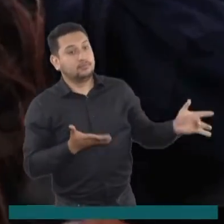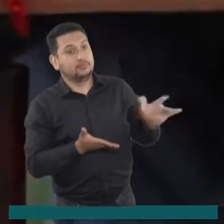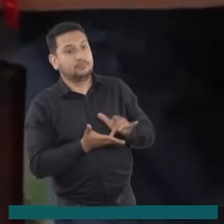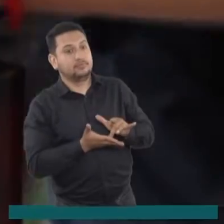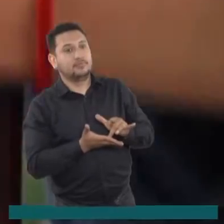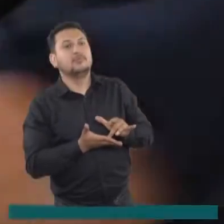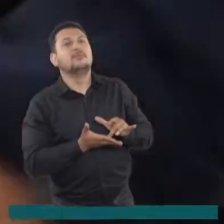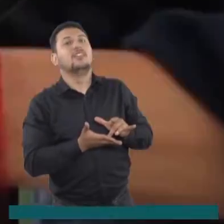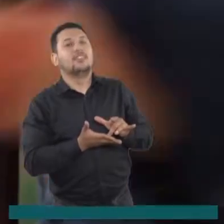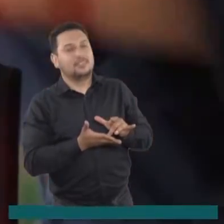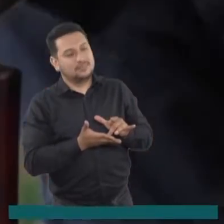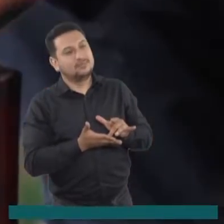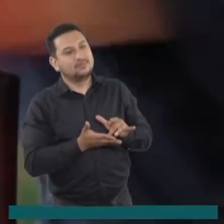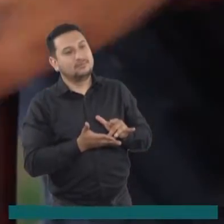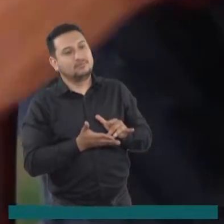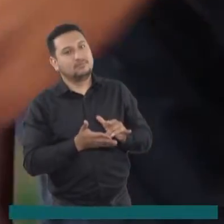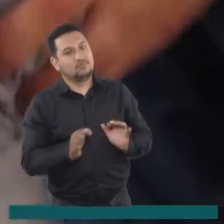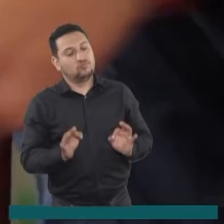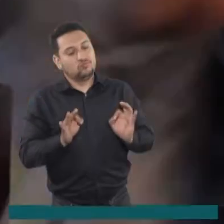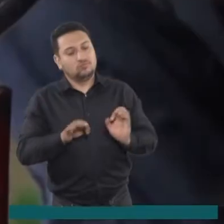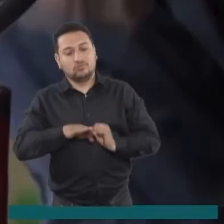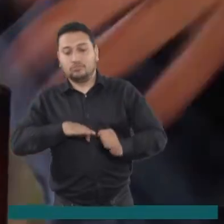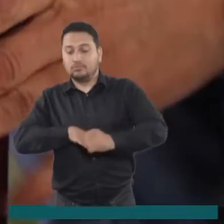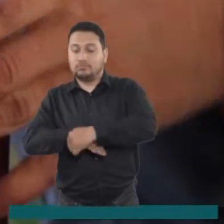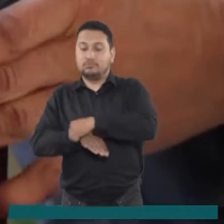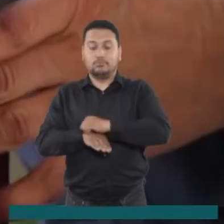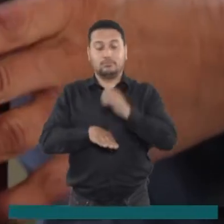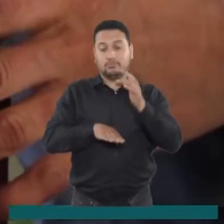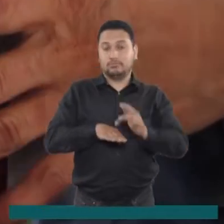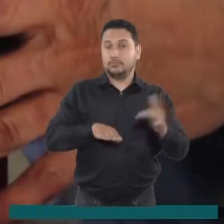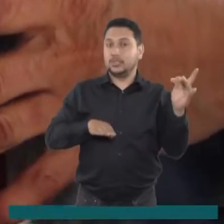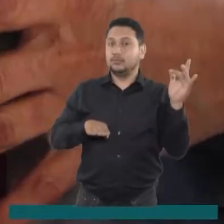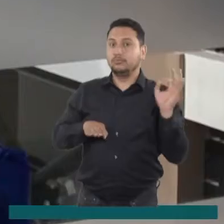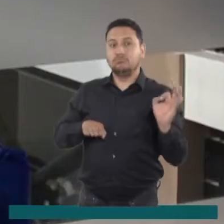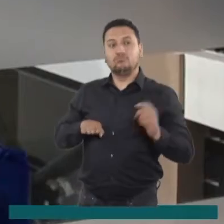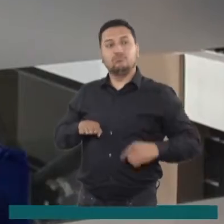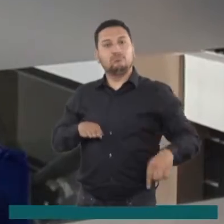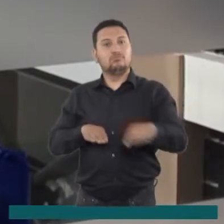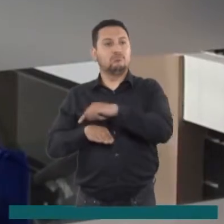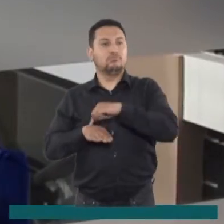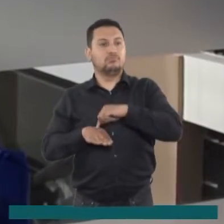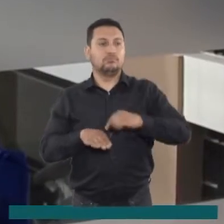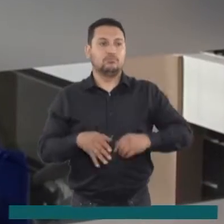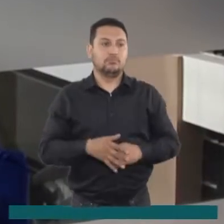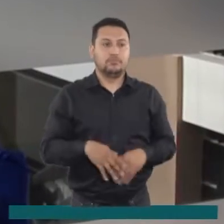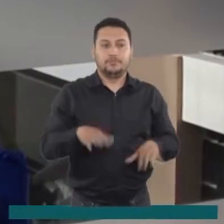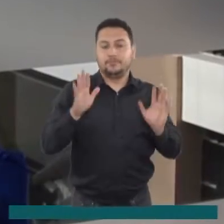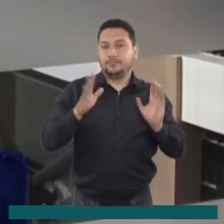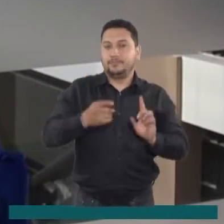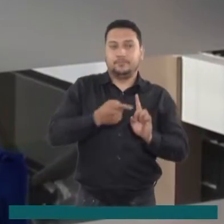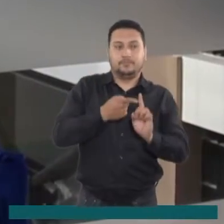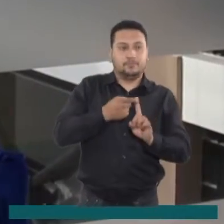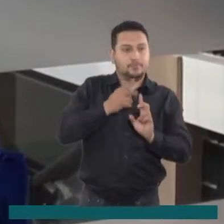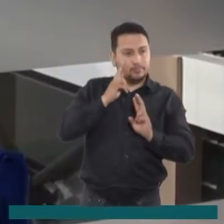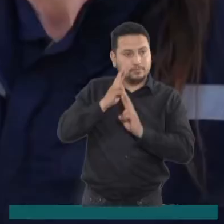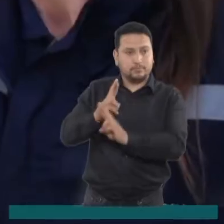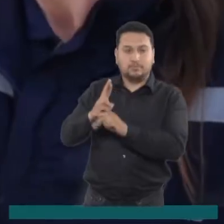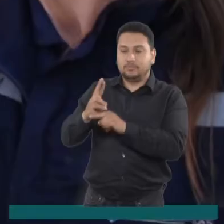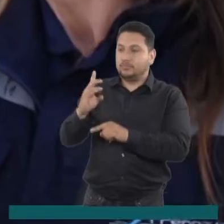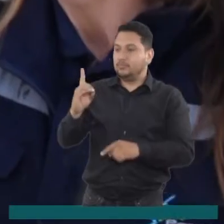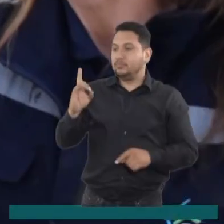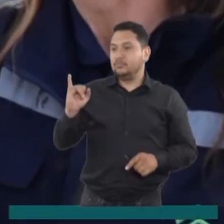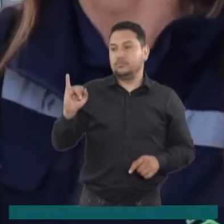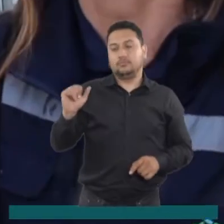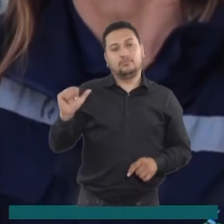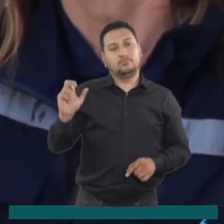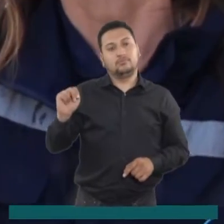quienes siempre esperan que ella llegue para darle un importante toque de elegancia al buen vestir de estos dignatarios.